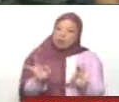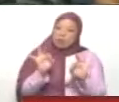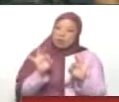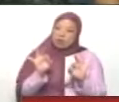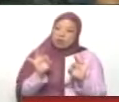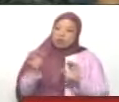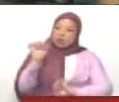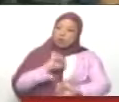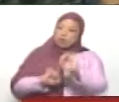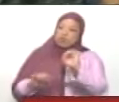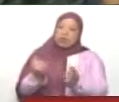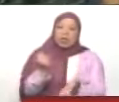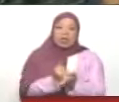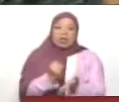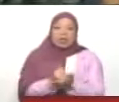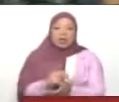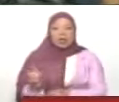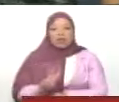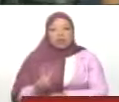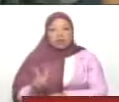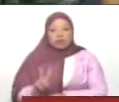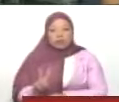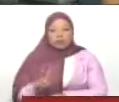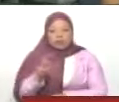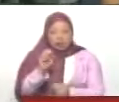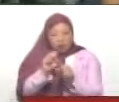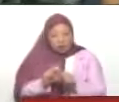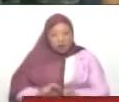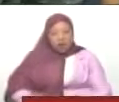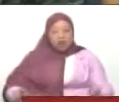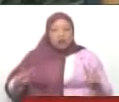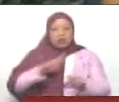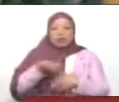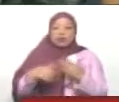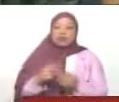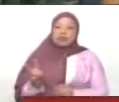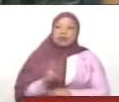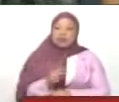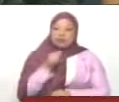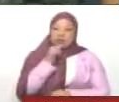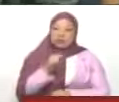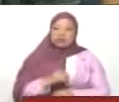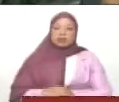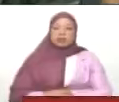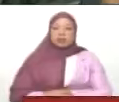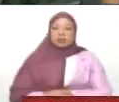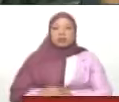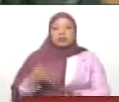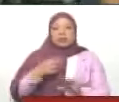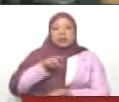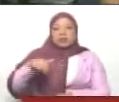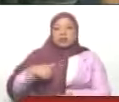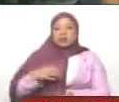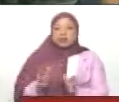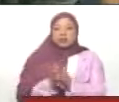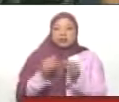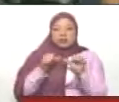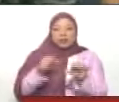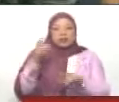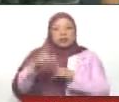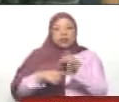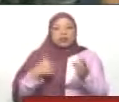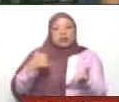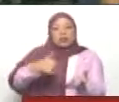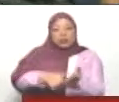en la defensa de la identidad nacional, como ese gran valor que nos caracteriza como venezolanos. Así que siguen las puertas abiertas, sigue el